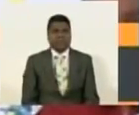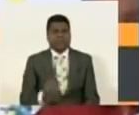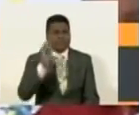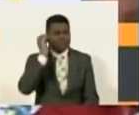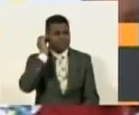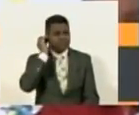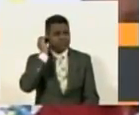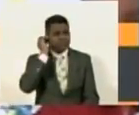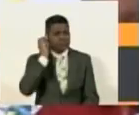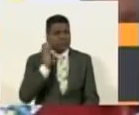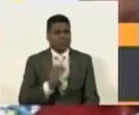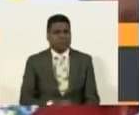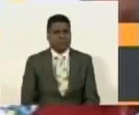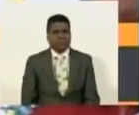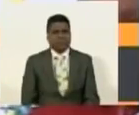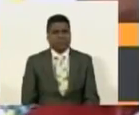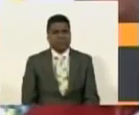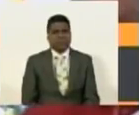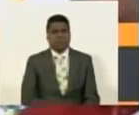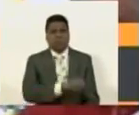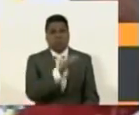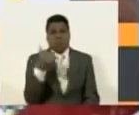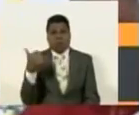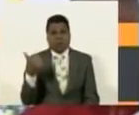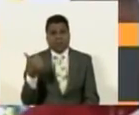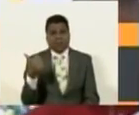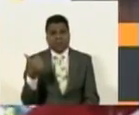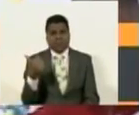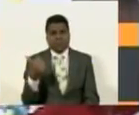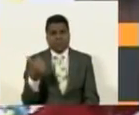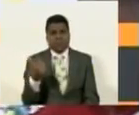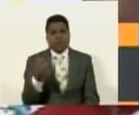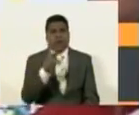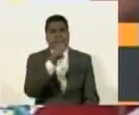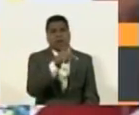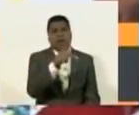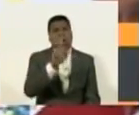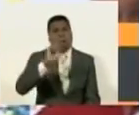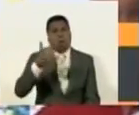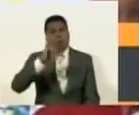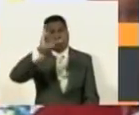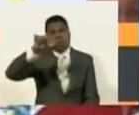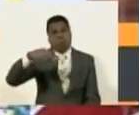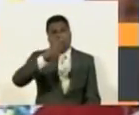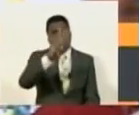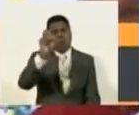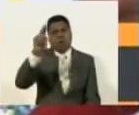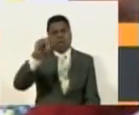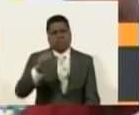hay una constitución. O a este muchacho, Pernalete, Juan Pernalete,